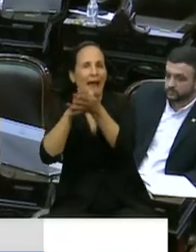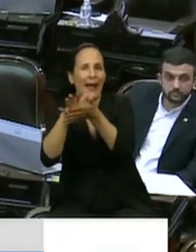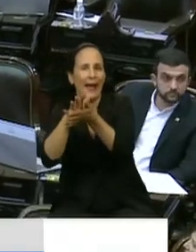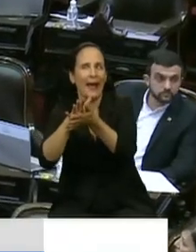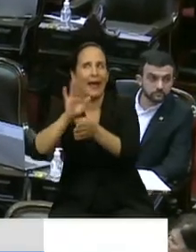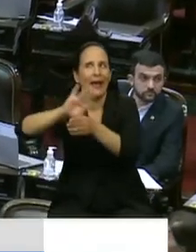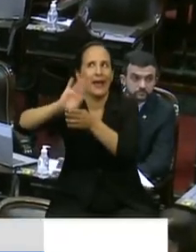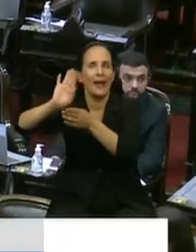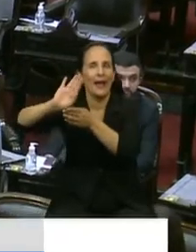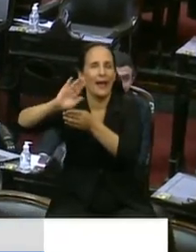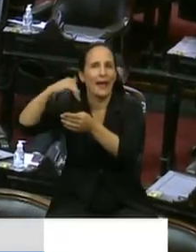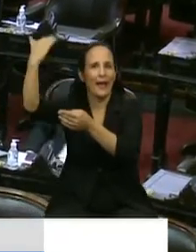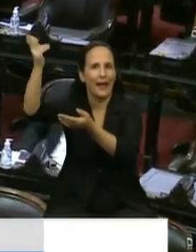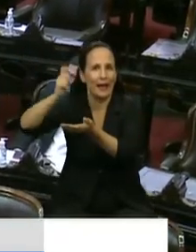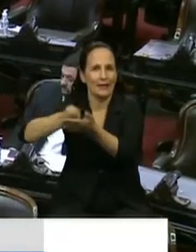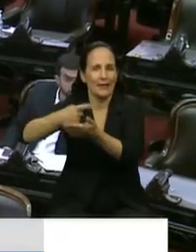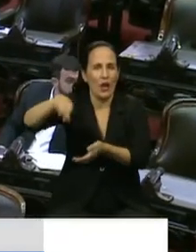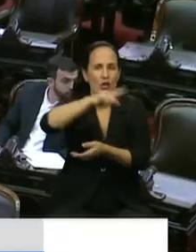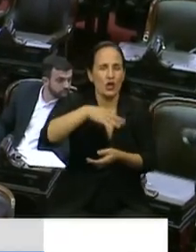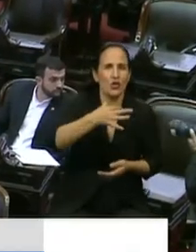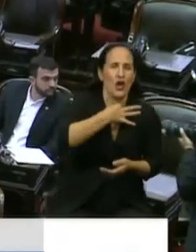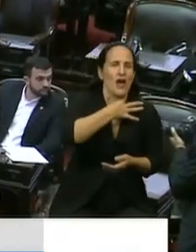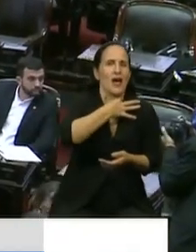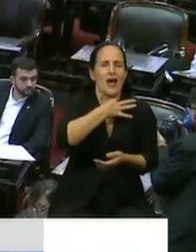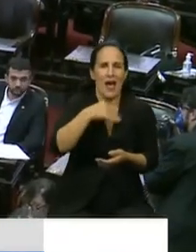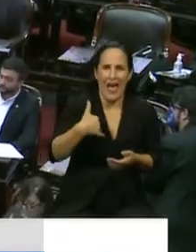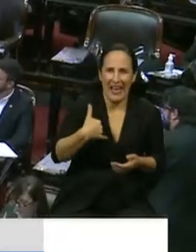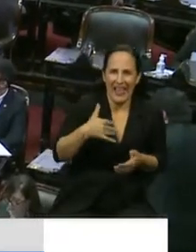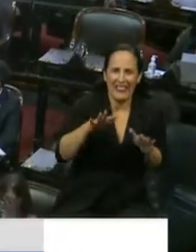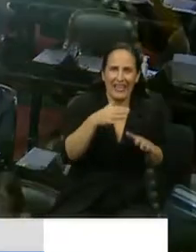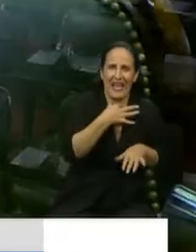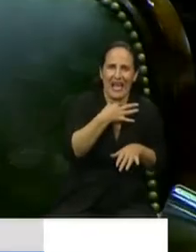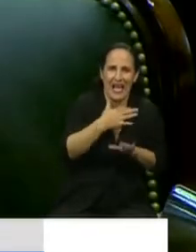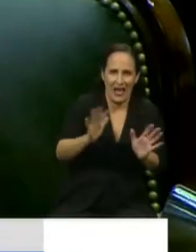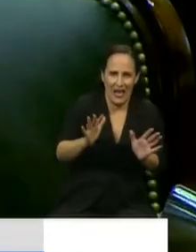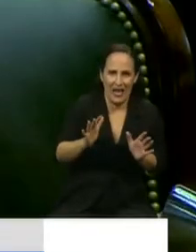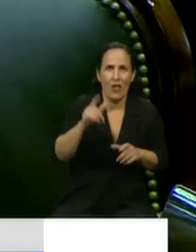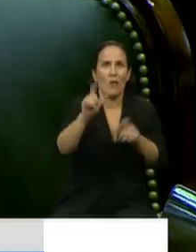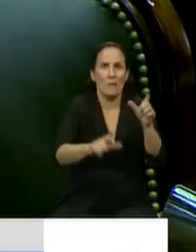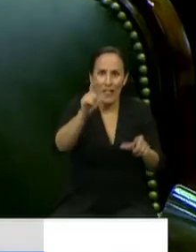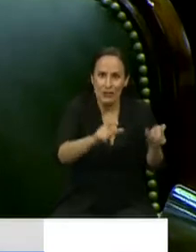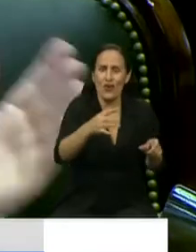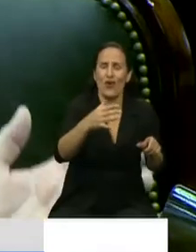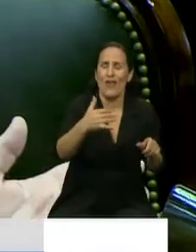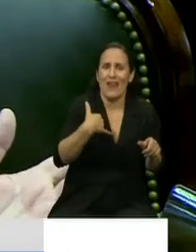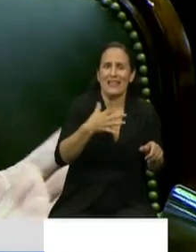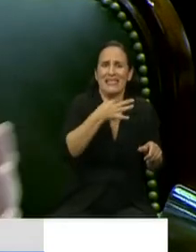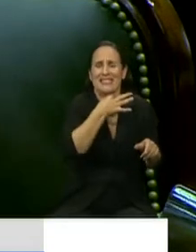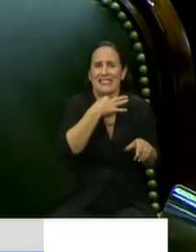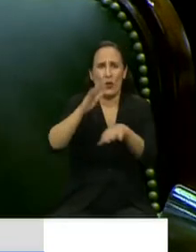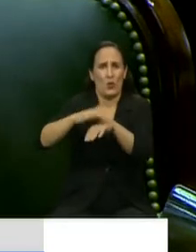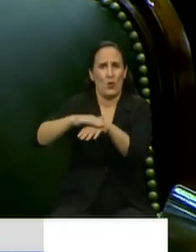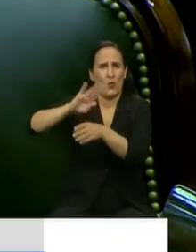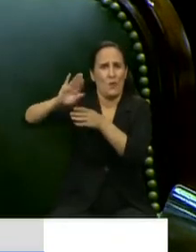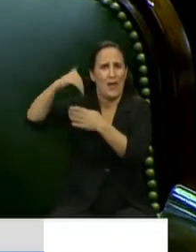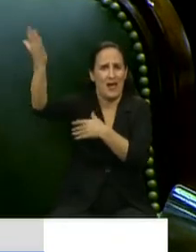tremenda deuda externa que nos está acogotando a nuestra querida Argentina, lo que es peor, a los argentinos. Y nunca imaginé que la pandemia,